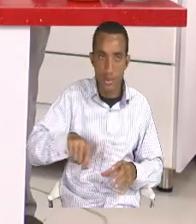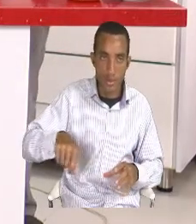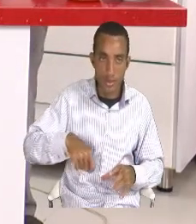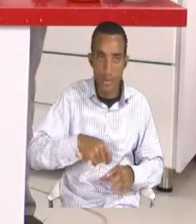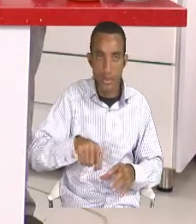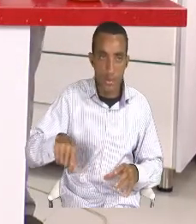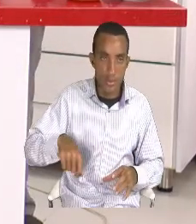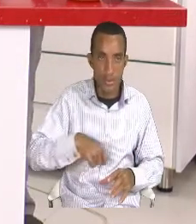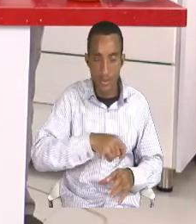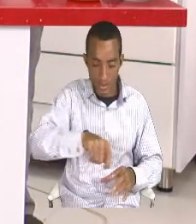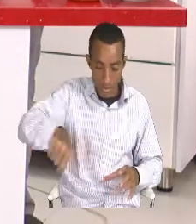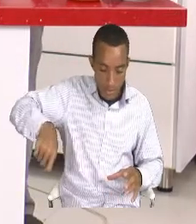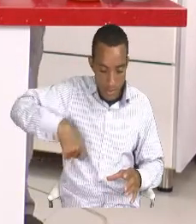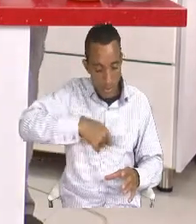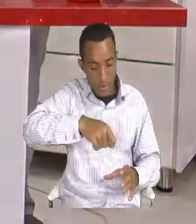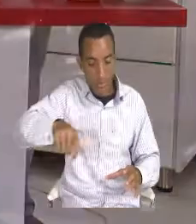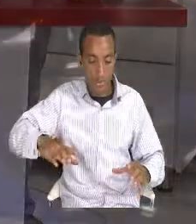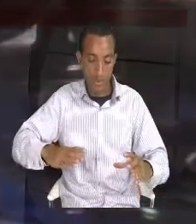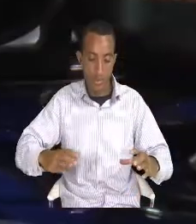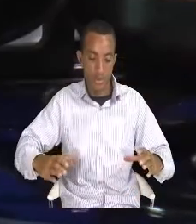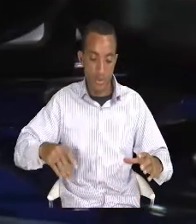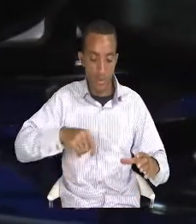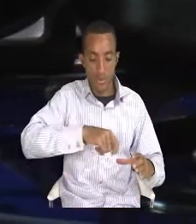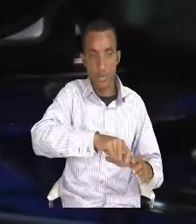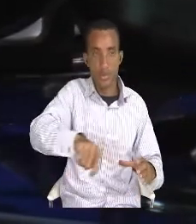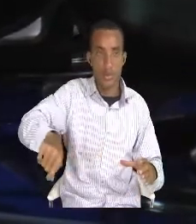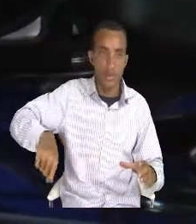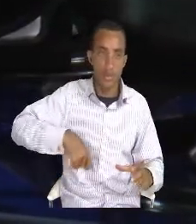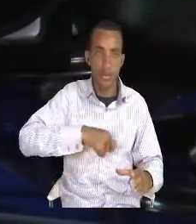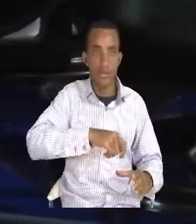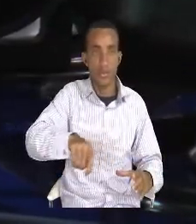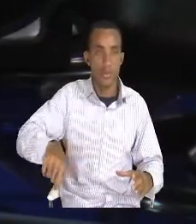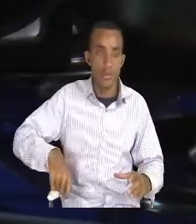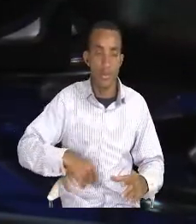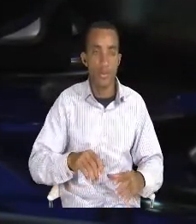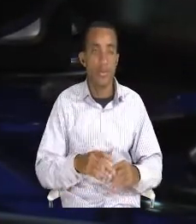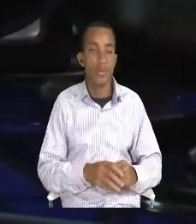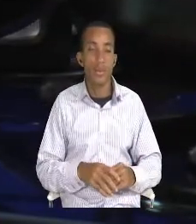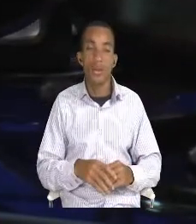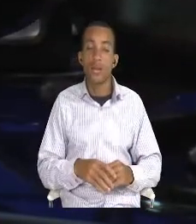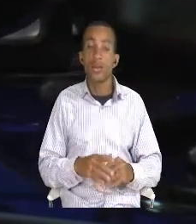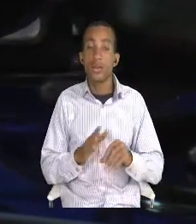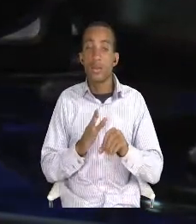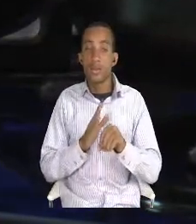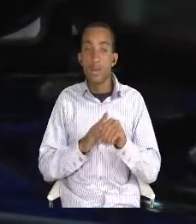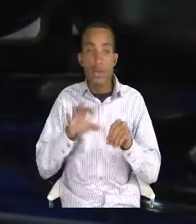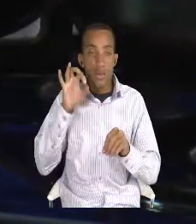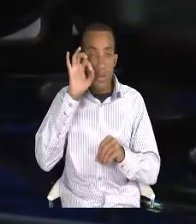Si quiere, espárzalo para que tome la calor de todo el sartén. Okay. Aquí vamos a adicionarle el tomate.